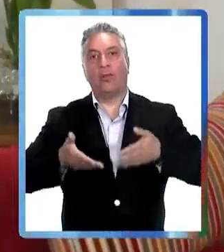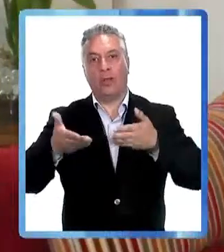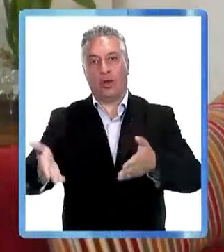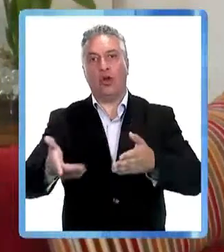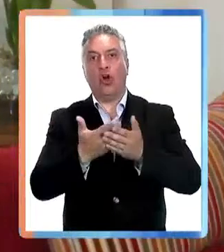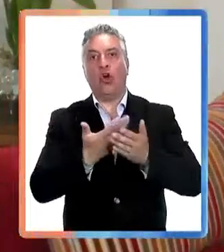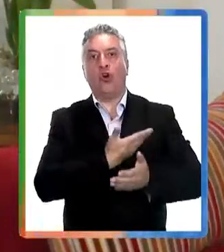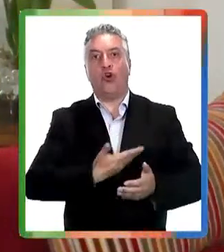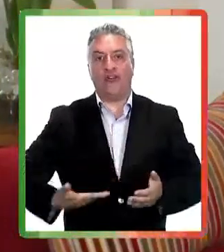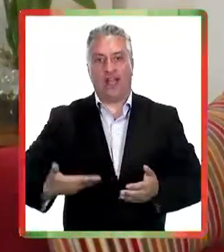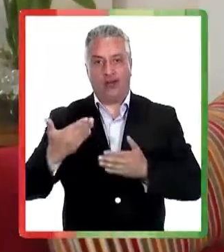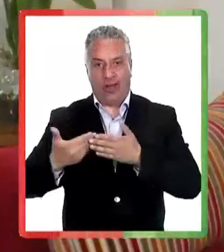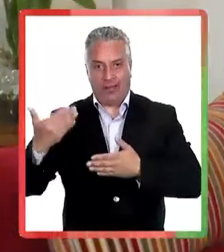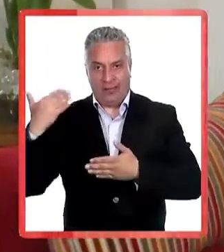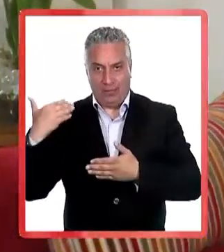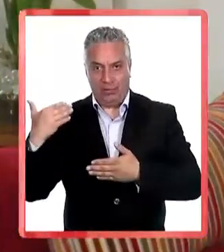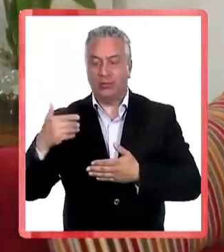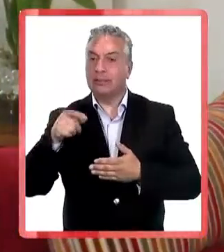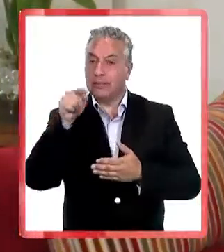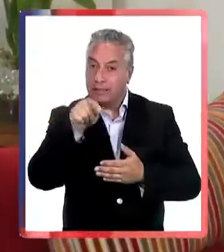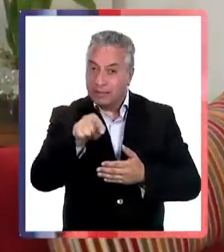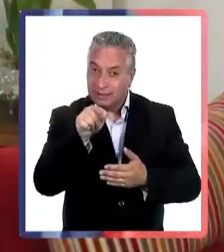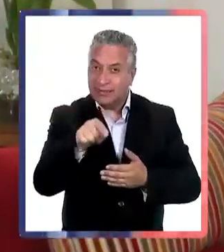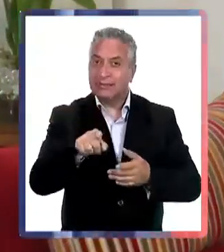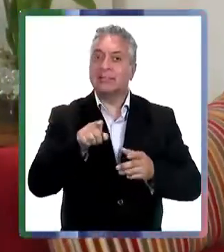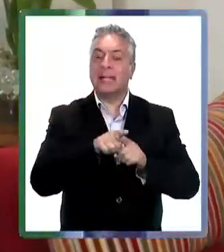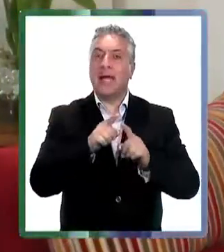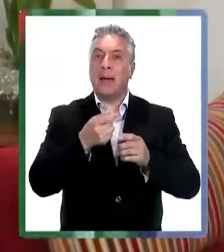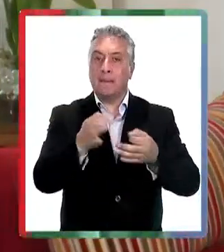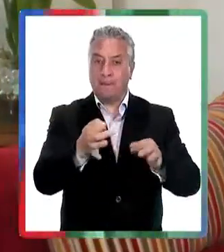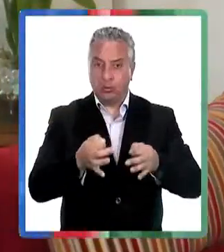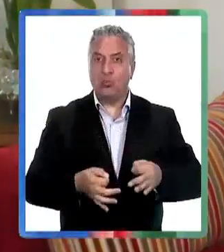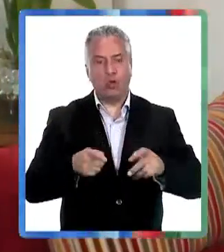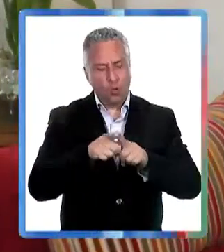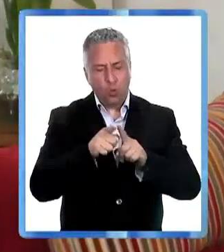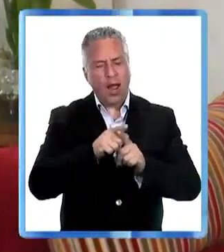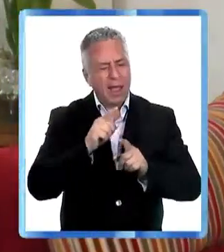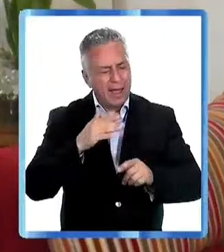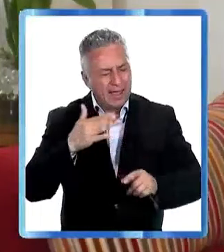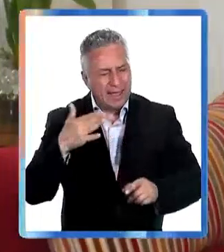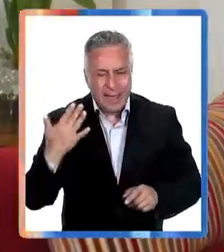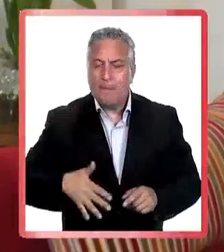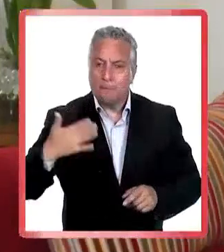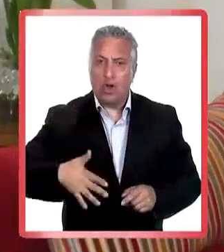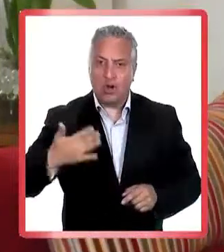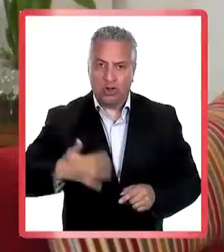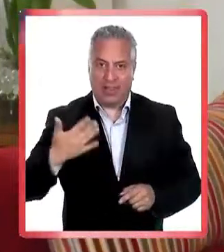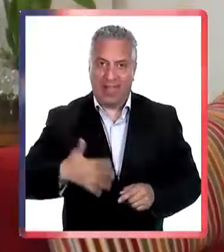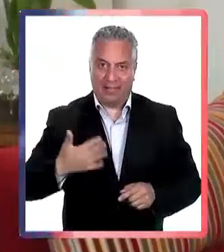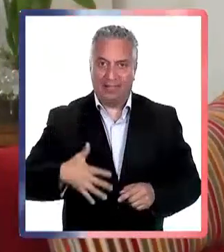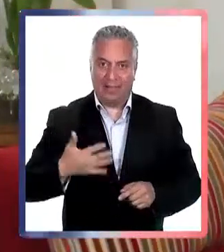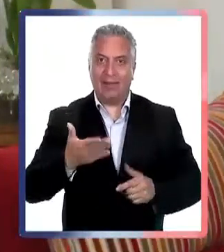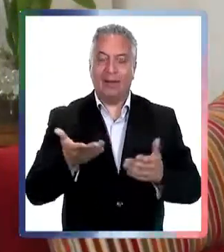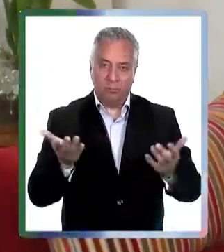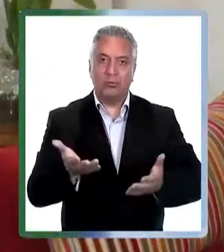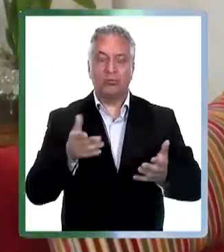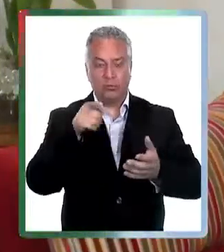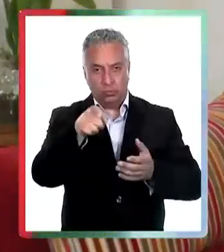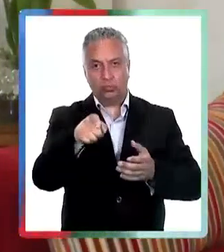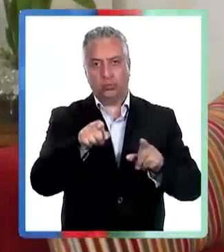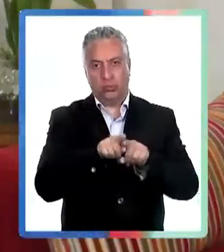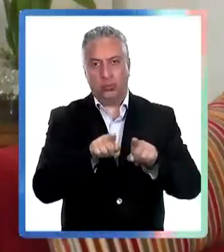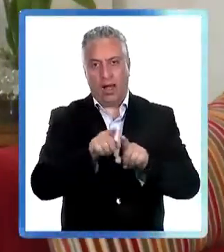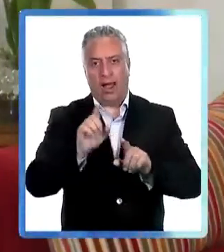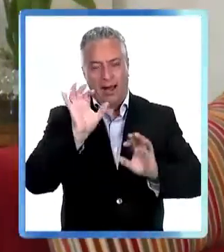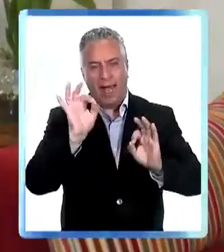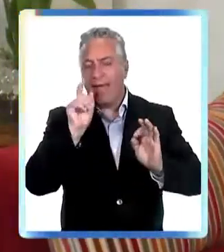dejó el gobierno anterior. Este presupuesto es muy, muy importante porque además de los 3 ejes que señala usted,